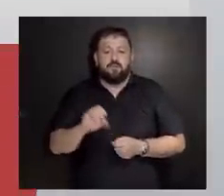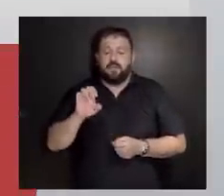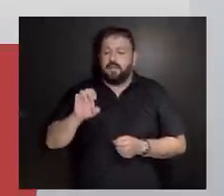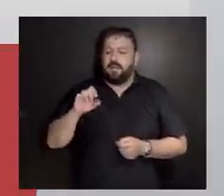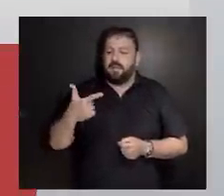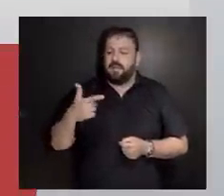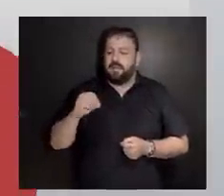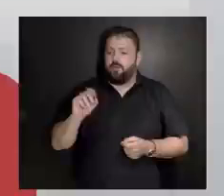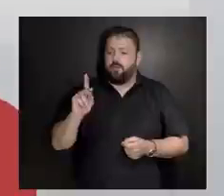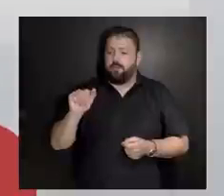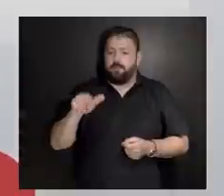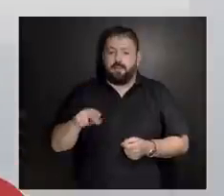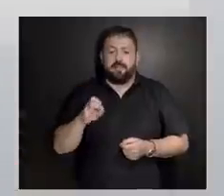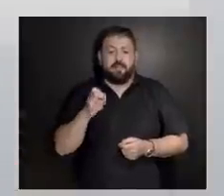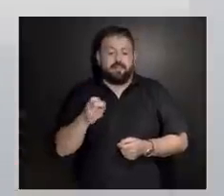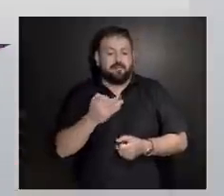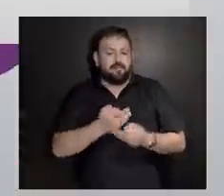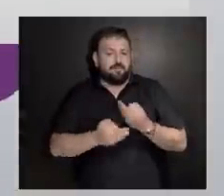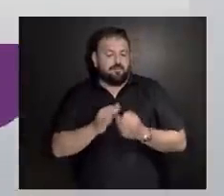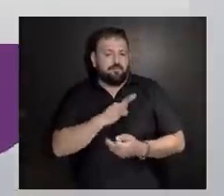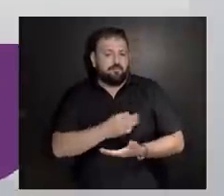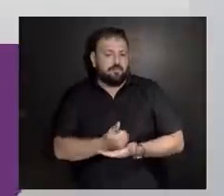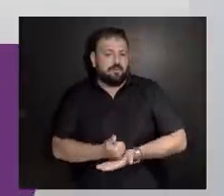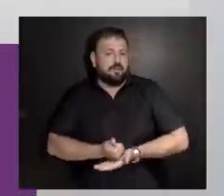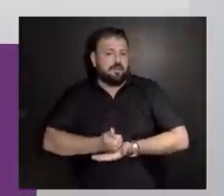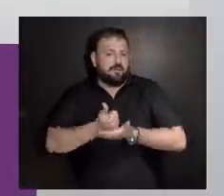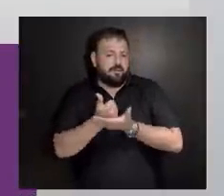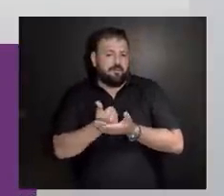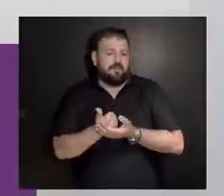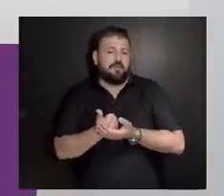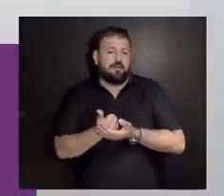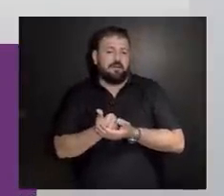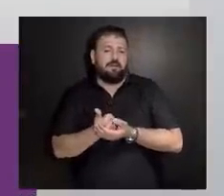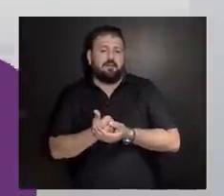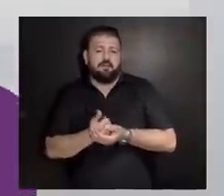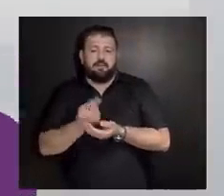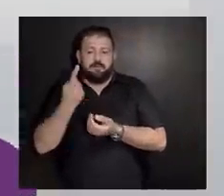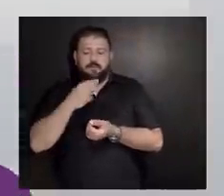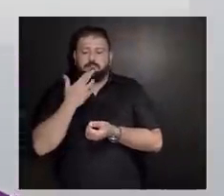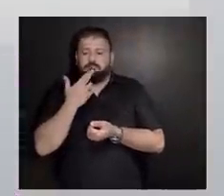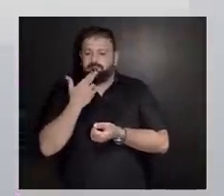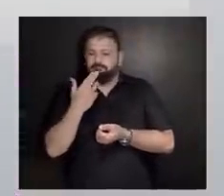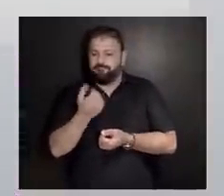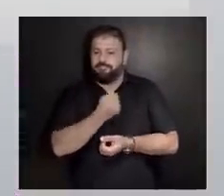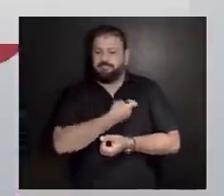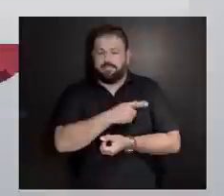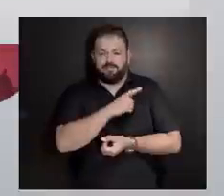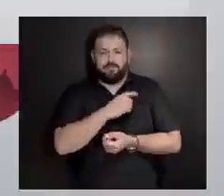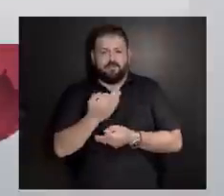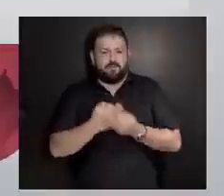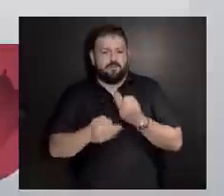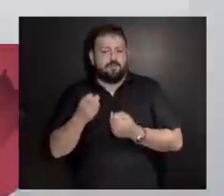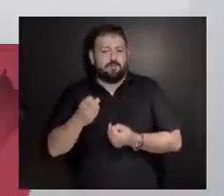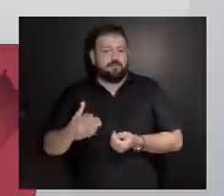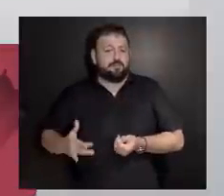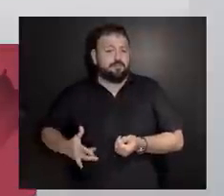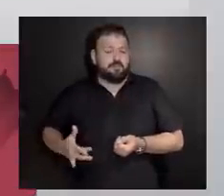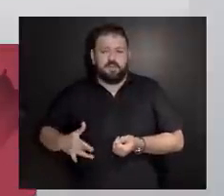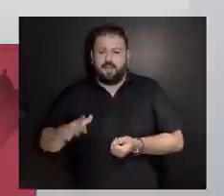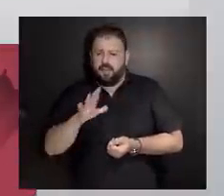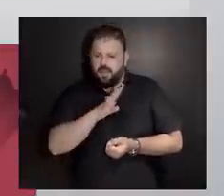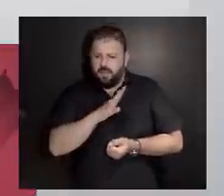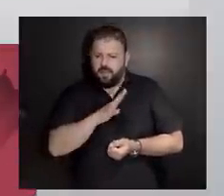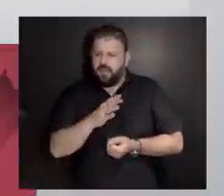herbales, que bueno, pues ayuda o favorece la buena salud de nuestros riñones, ¿no? Pero hay muchos